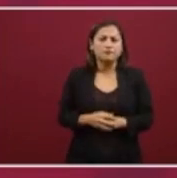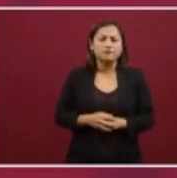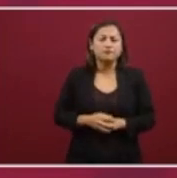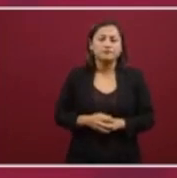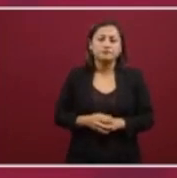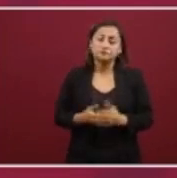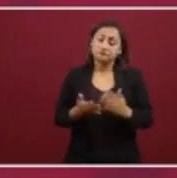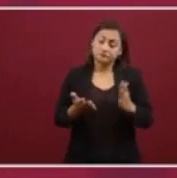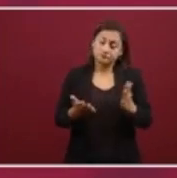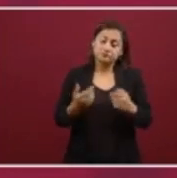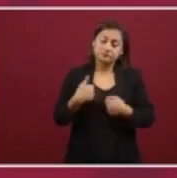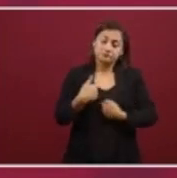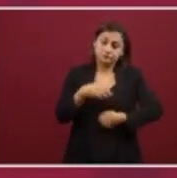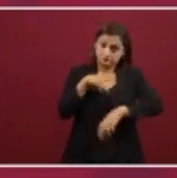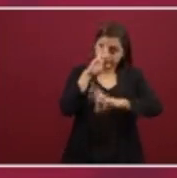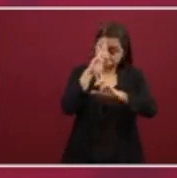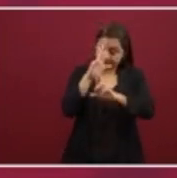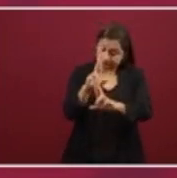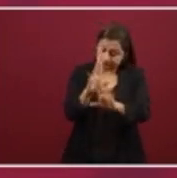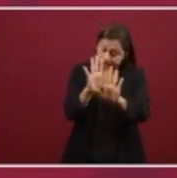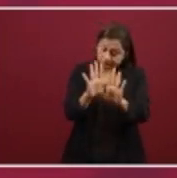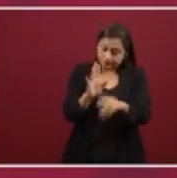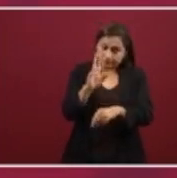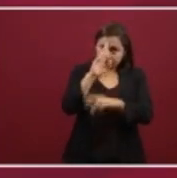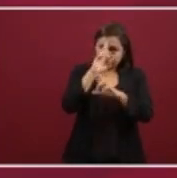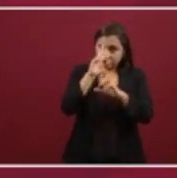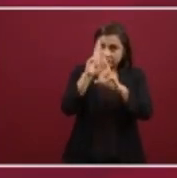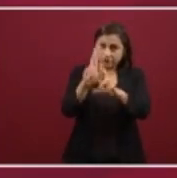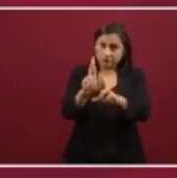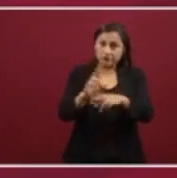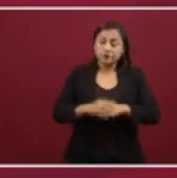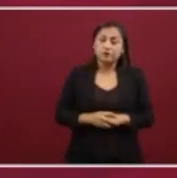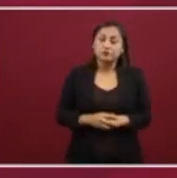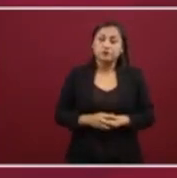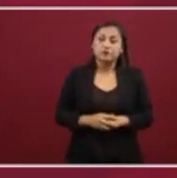con todo respeto, o sea, es